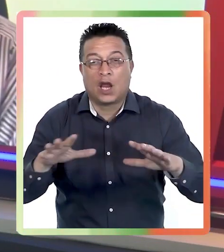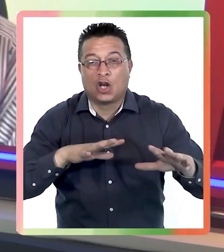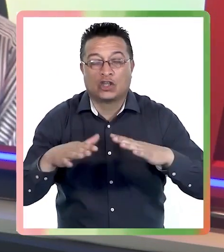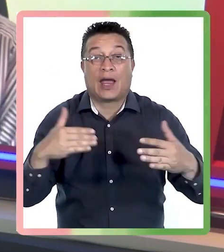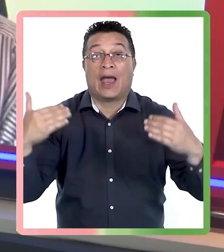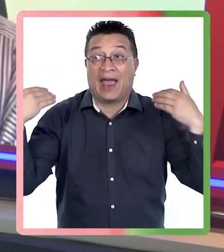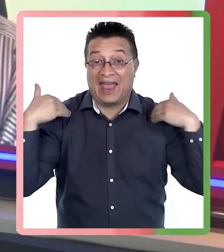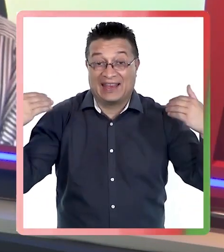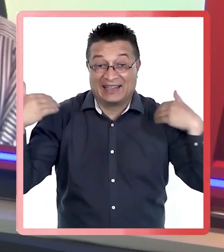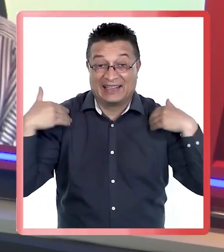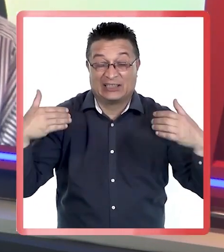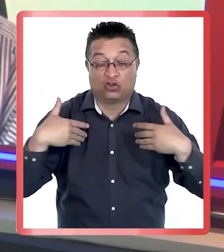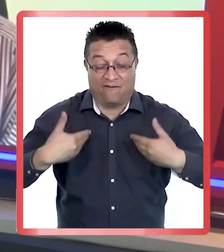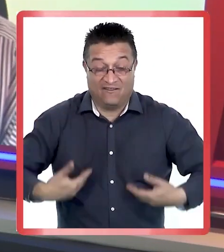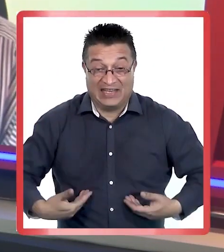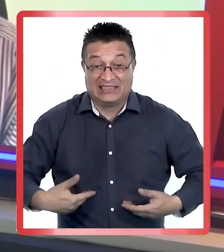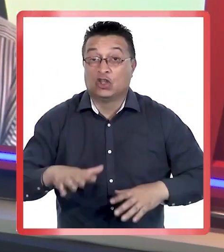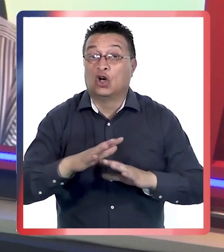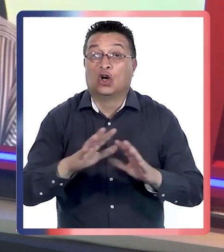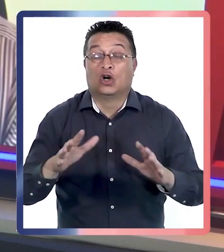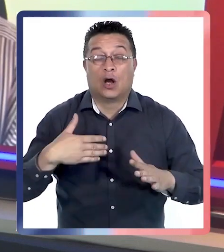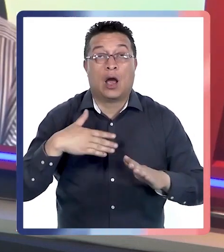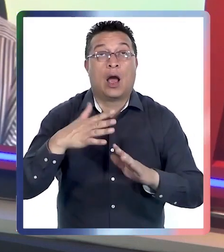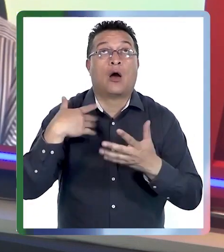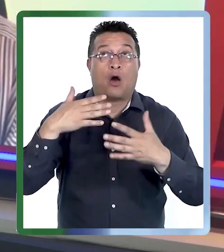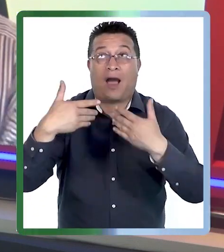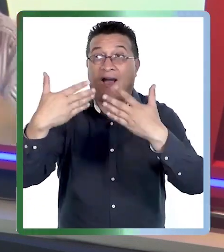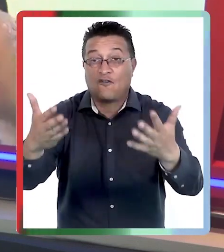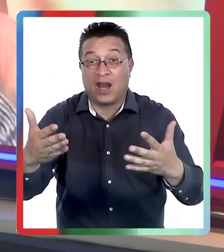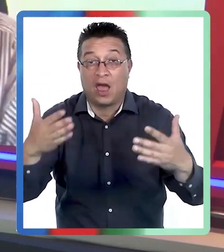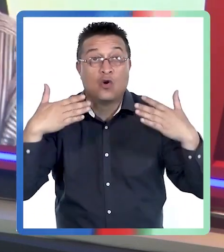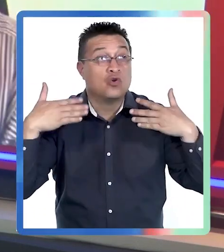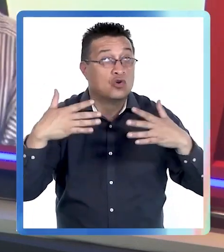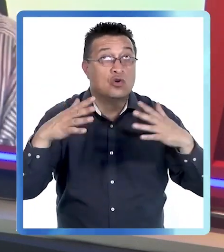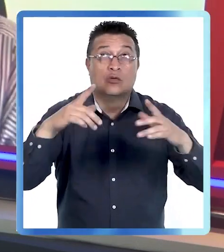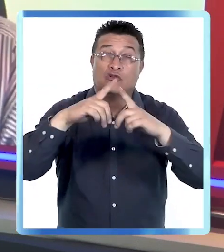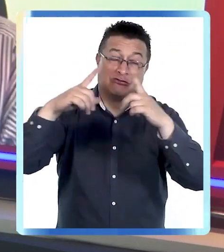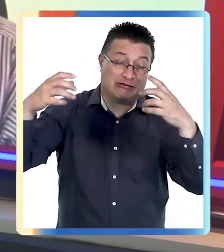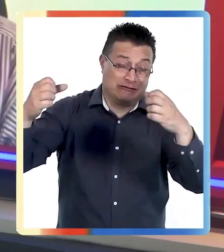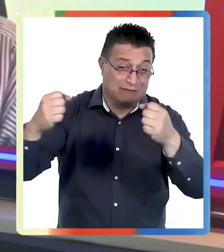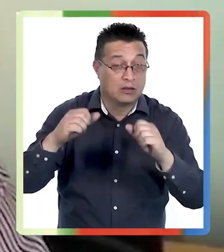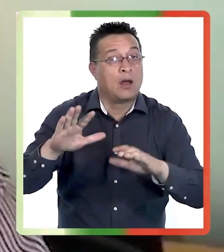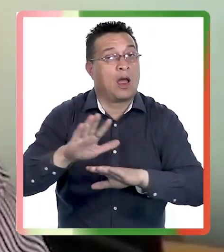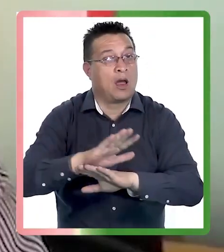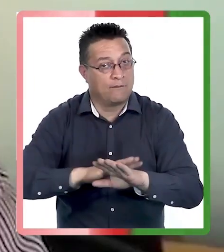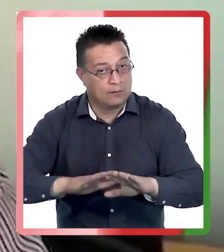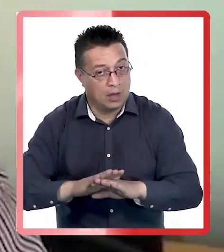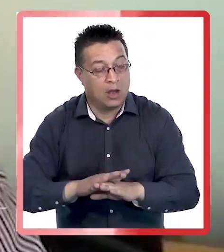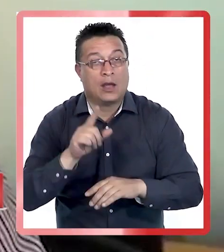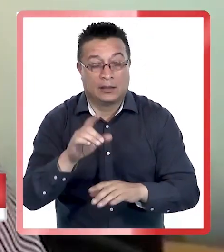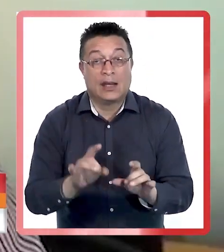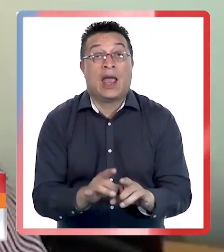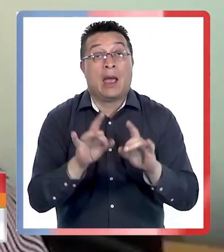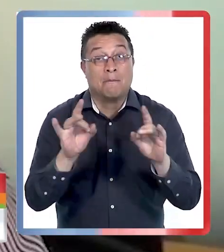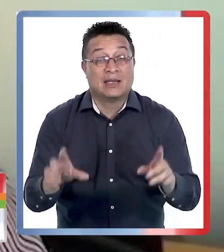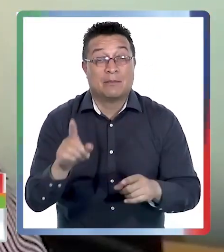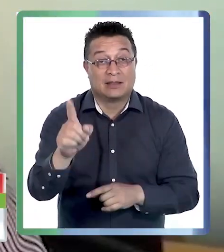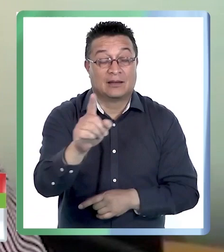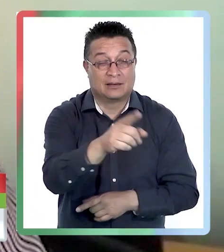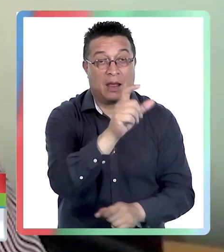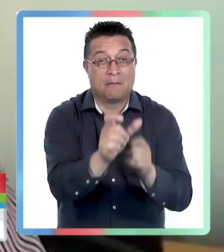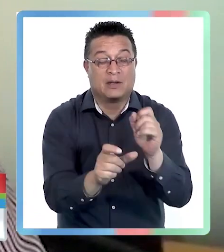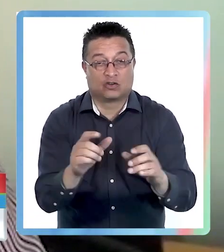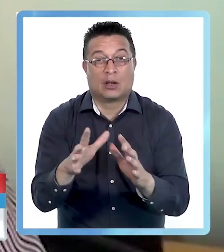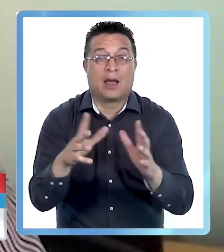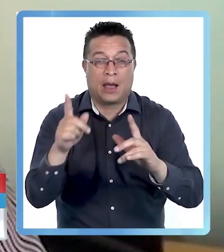de ejercicio físico al medio ambiente, al aire libre, y especialmente para aquellas